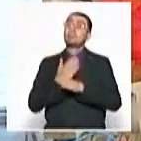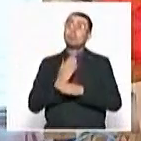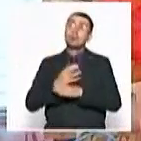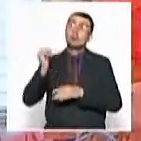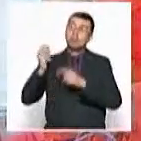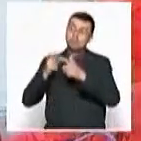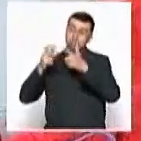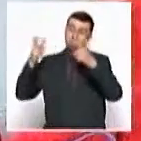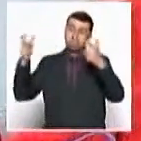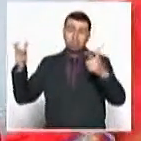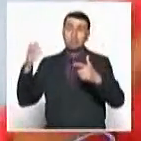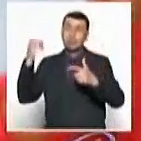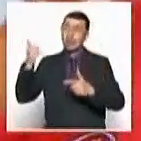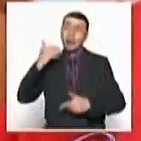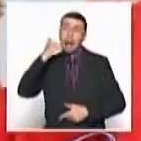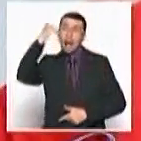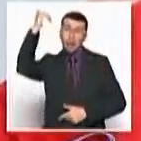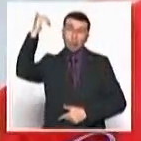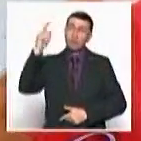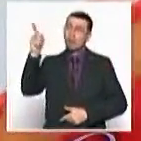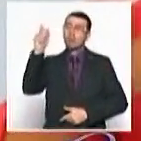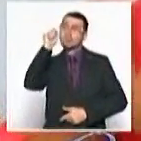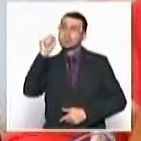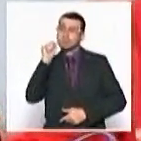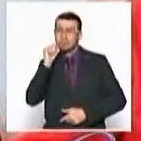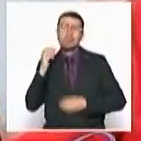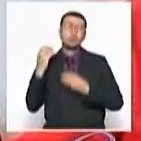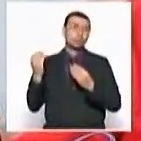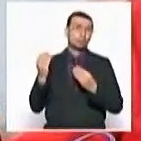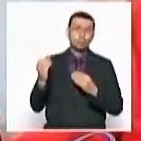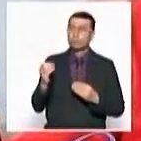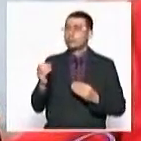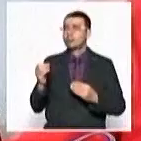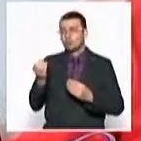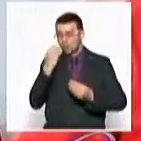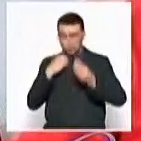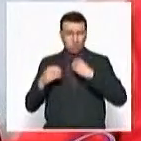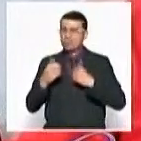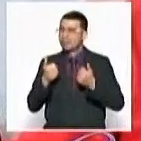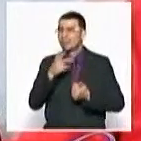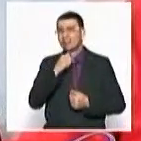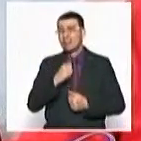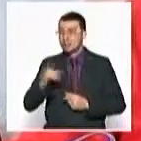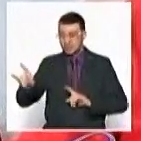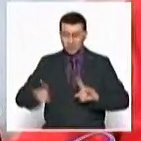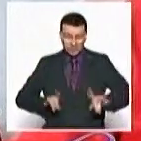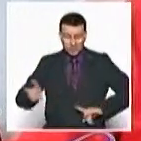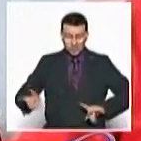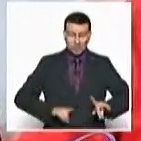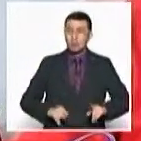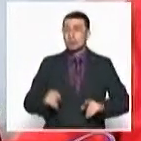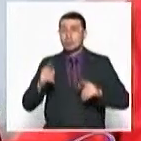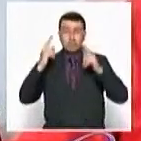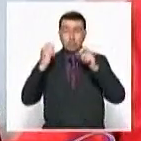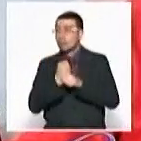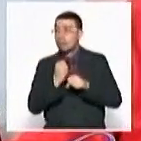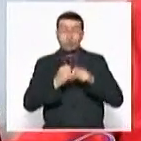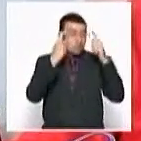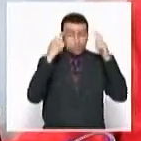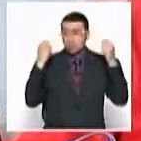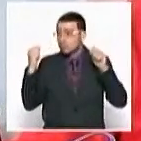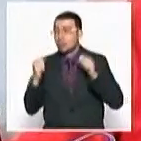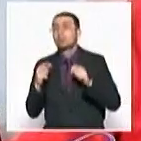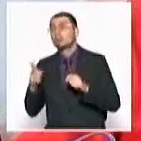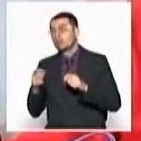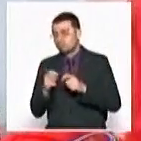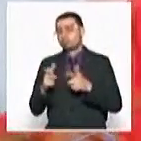muy malos hábitos alimentarios, hay mucha tecnología y radiación alrededor, los afanes de la vida y el trabajo, entonces sí son mayores los riesgos